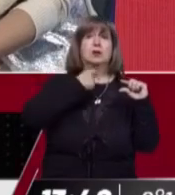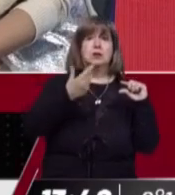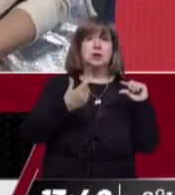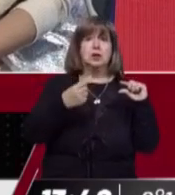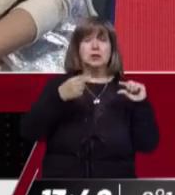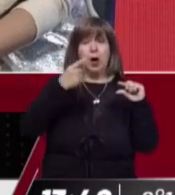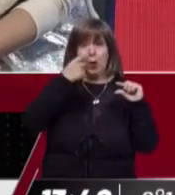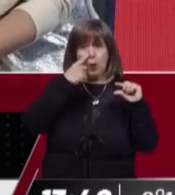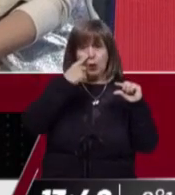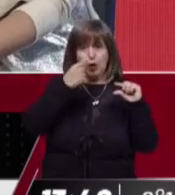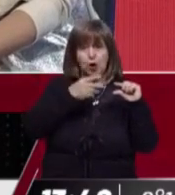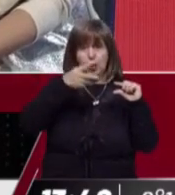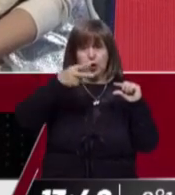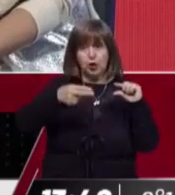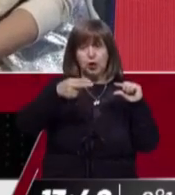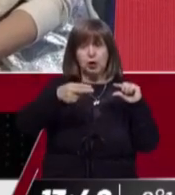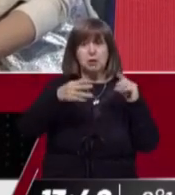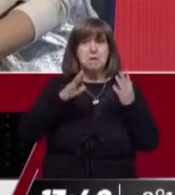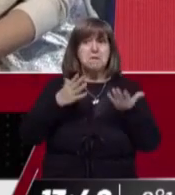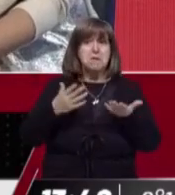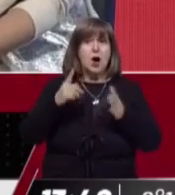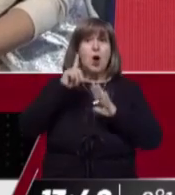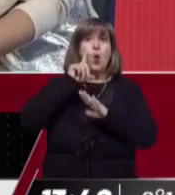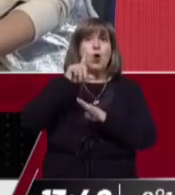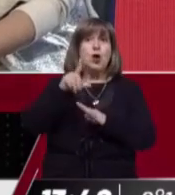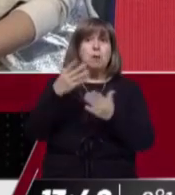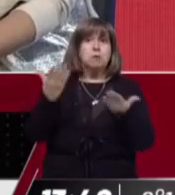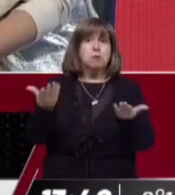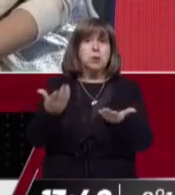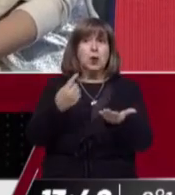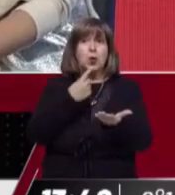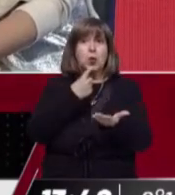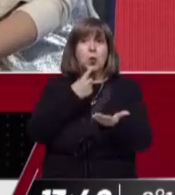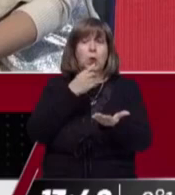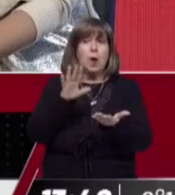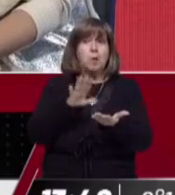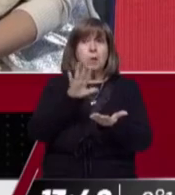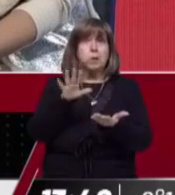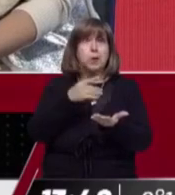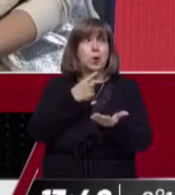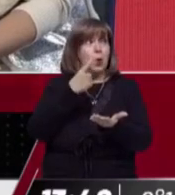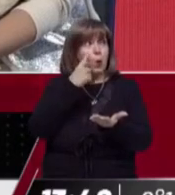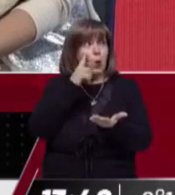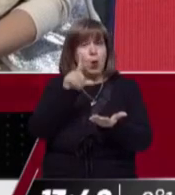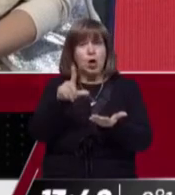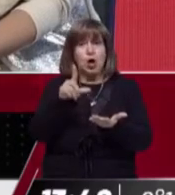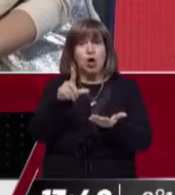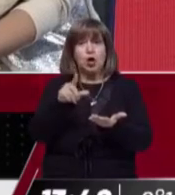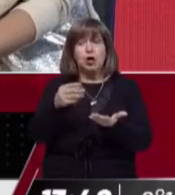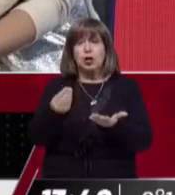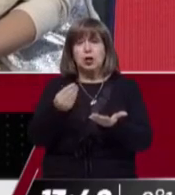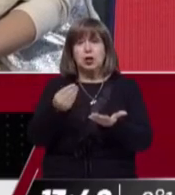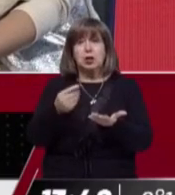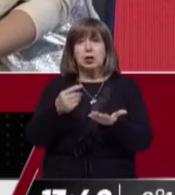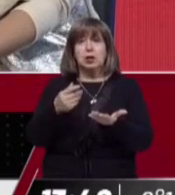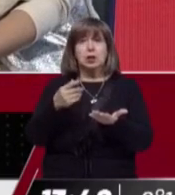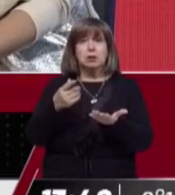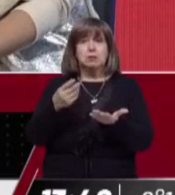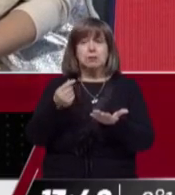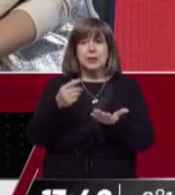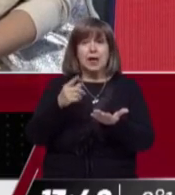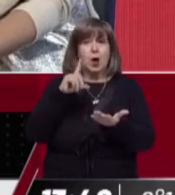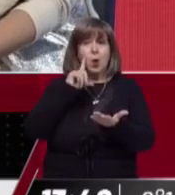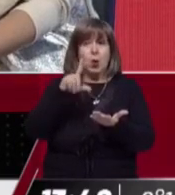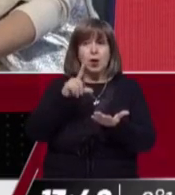junio Bueno qué vamos a hacer con Julio estamos pensando hacer con Julio como dec vamos a tener los